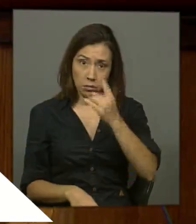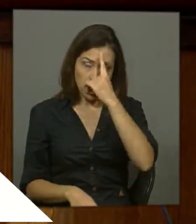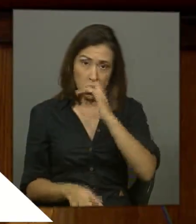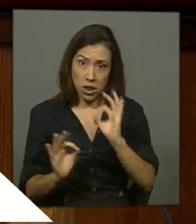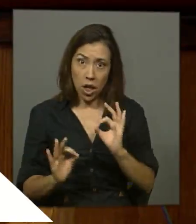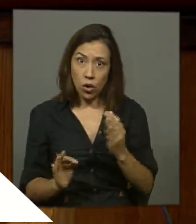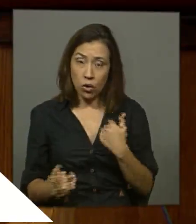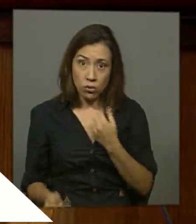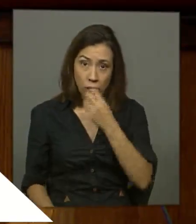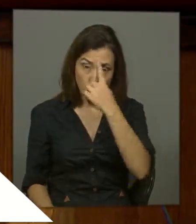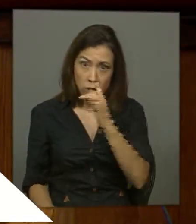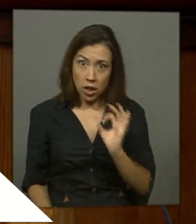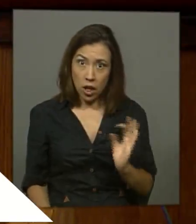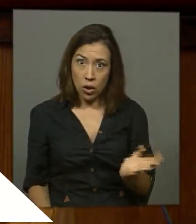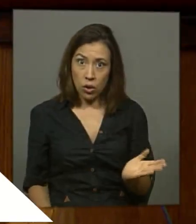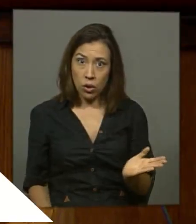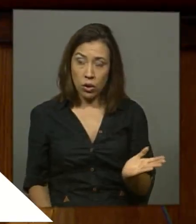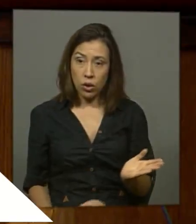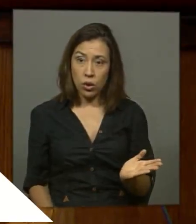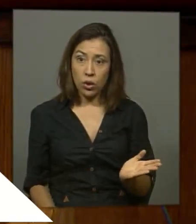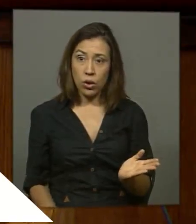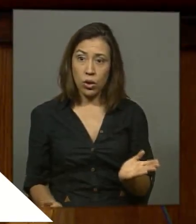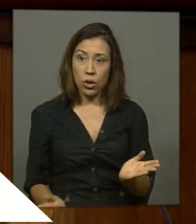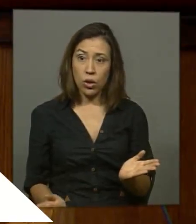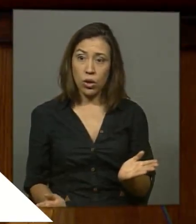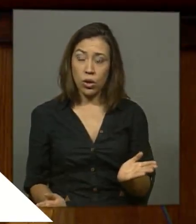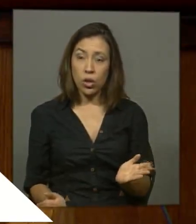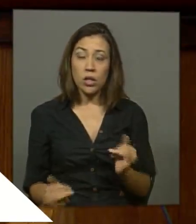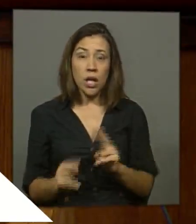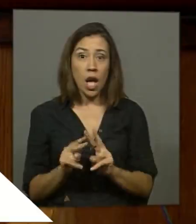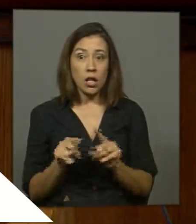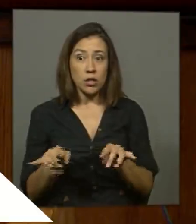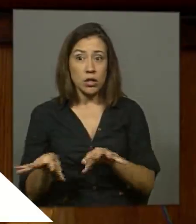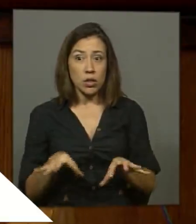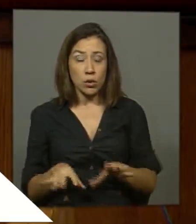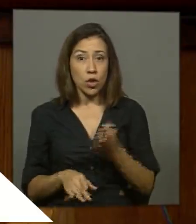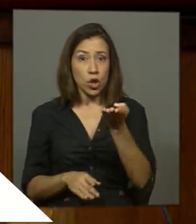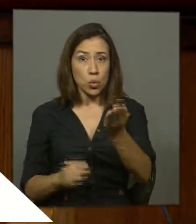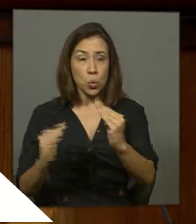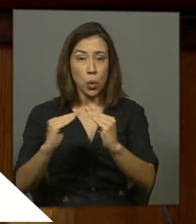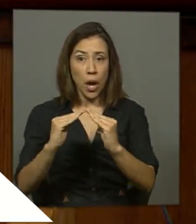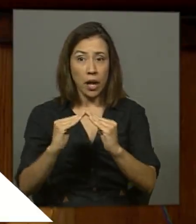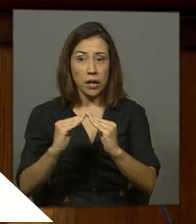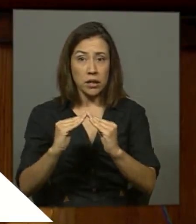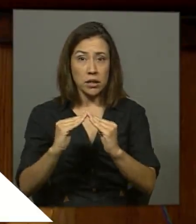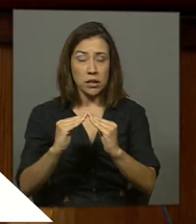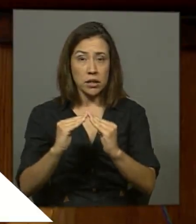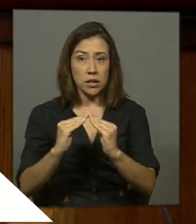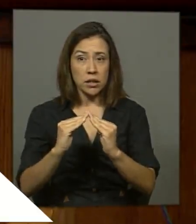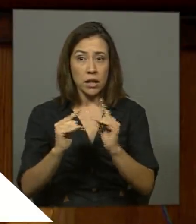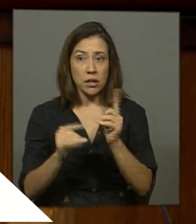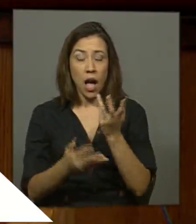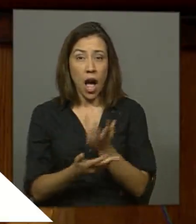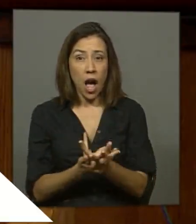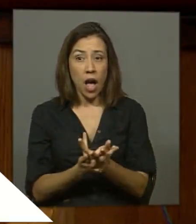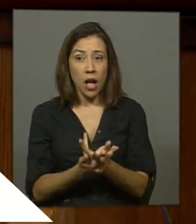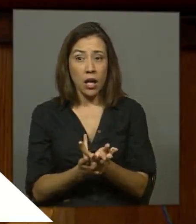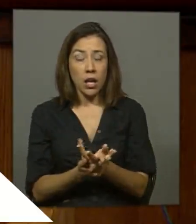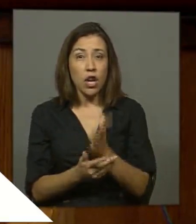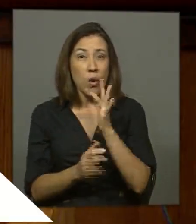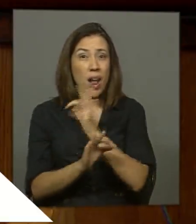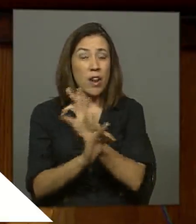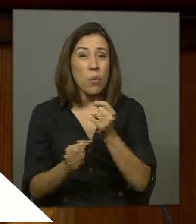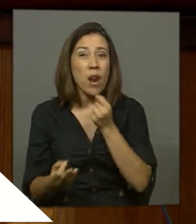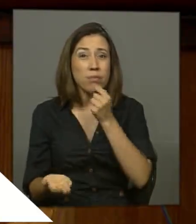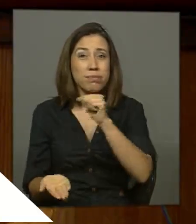serio diputado si ha ocurrido eso en su casa se ha recibido eso y no ha habido